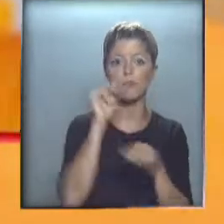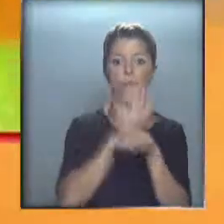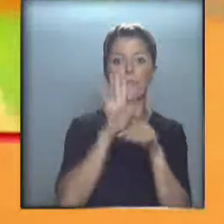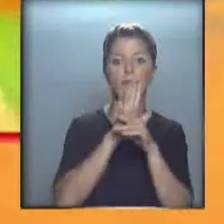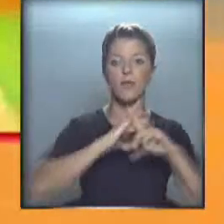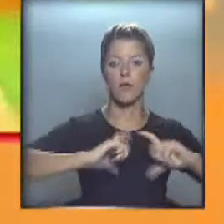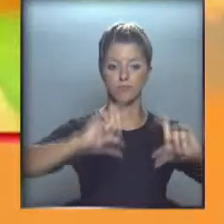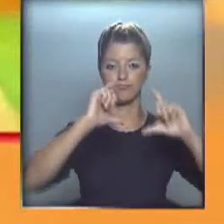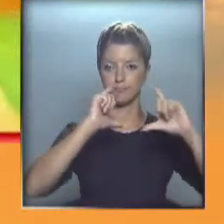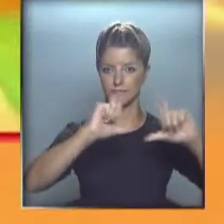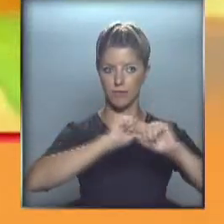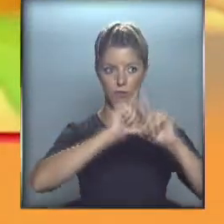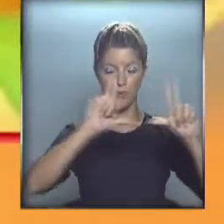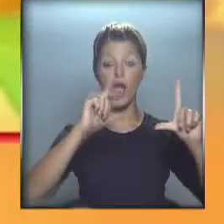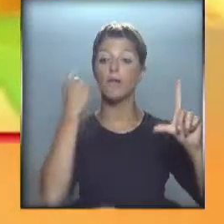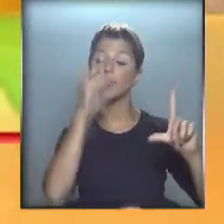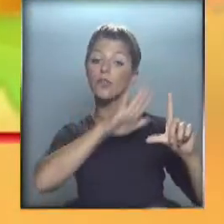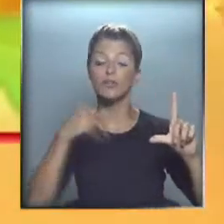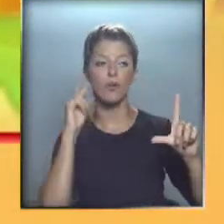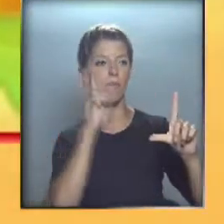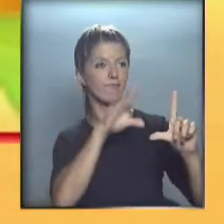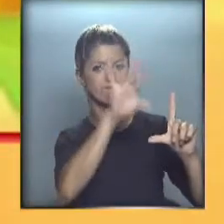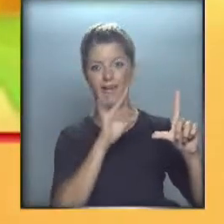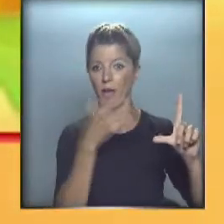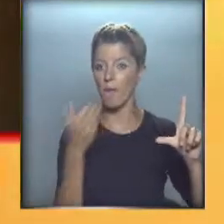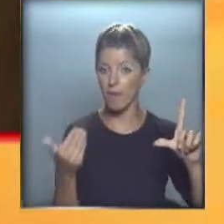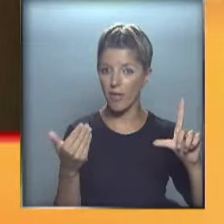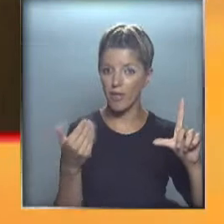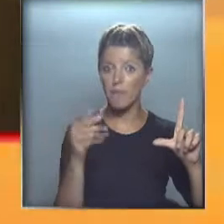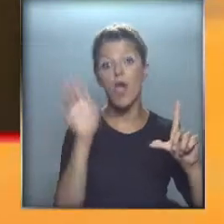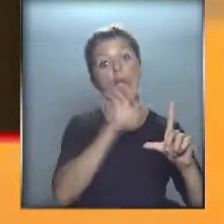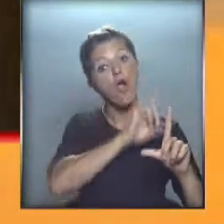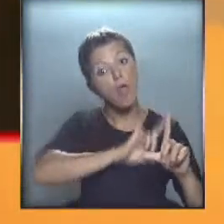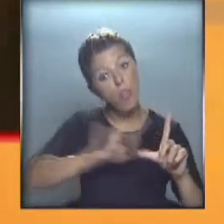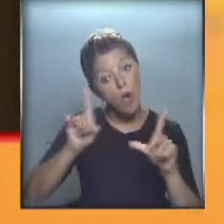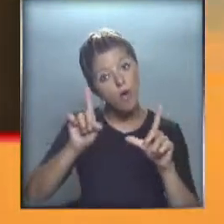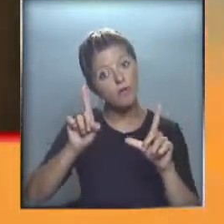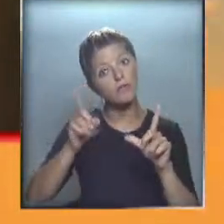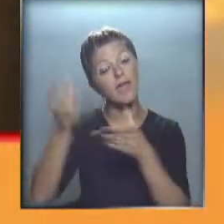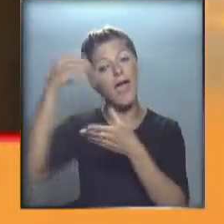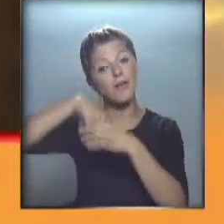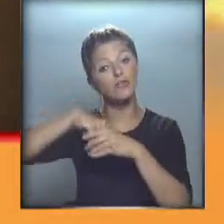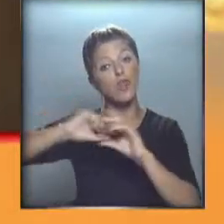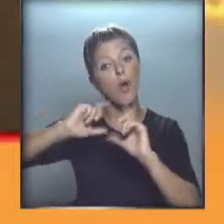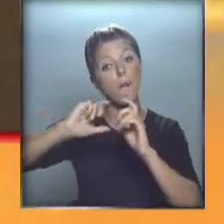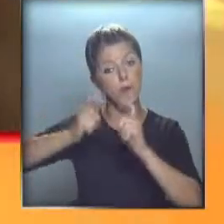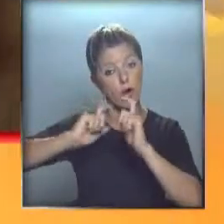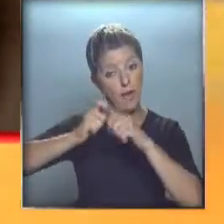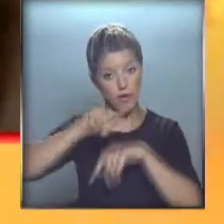del escritorio, ¿no? Entonces los niños pueden hacer lo que quieran y sin entrar en cosas más complicadas. En lo que no se